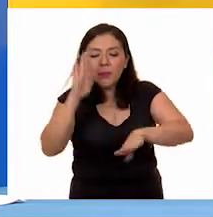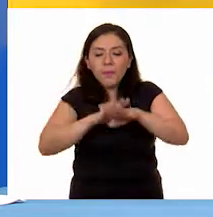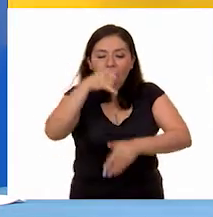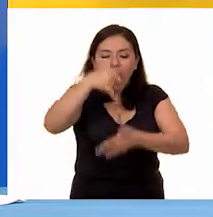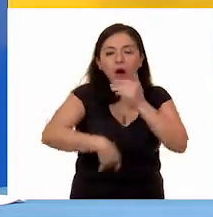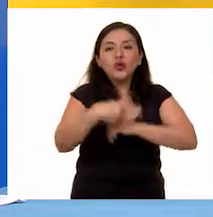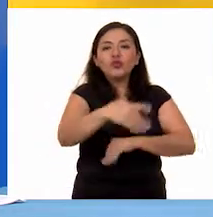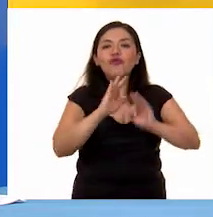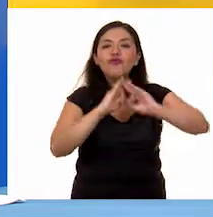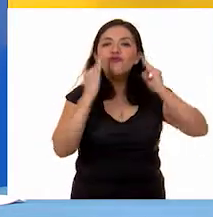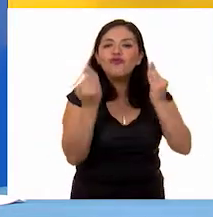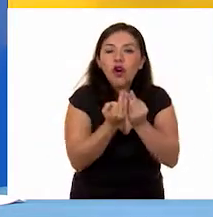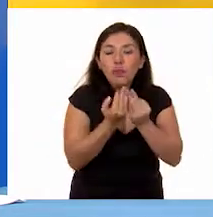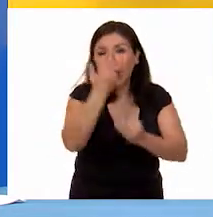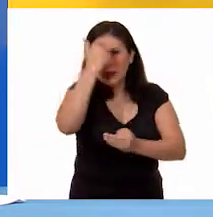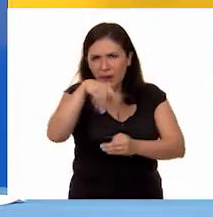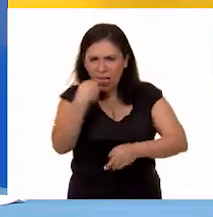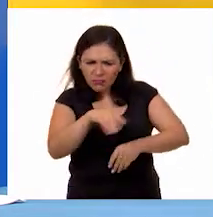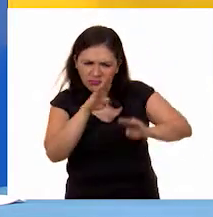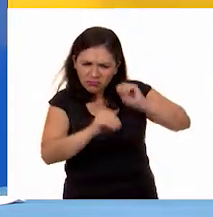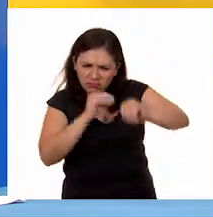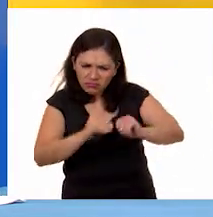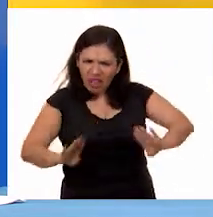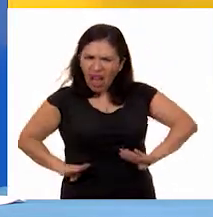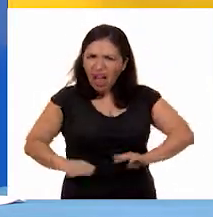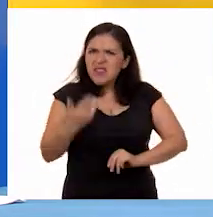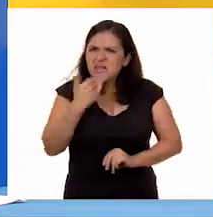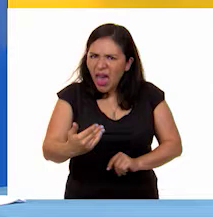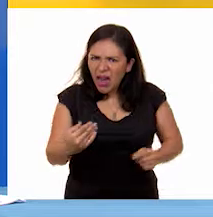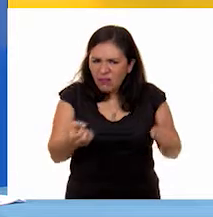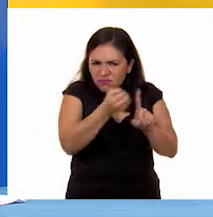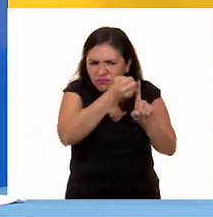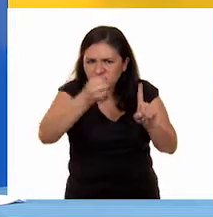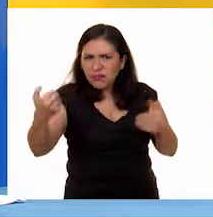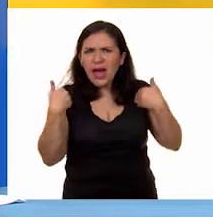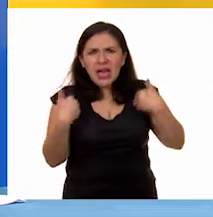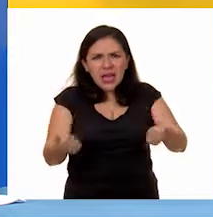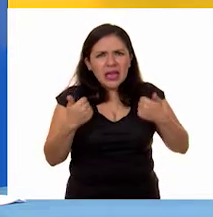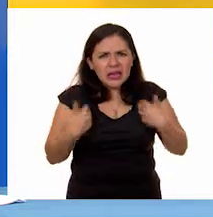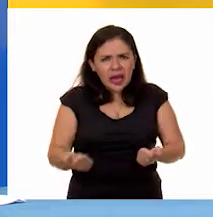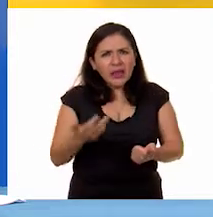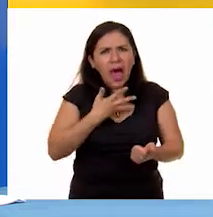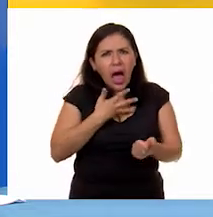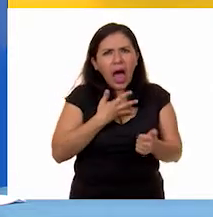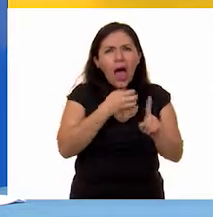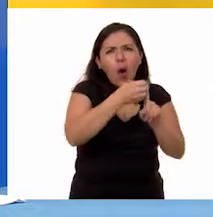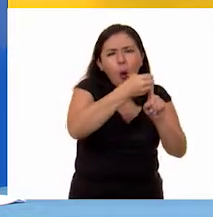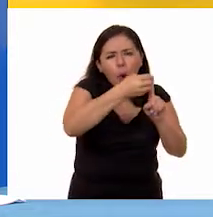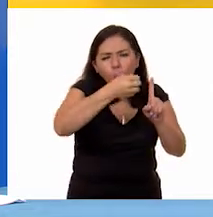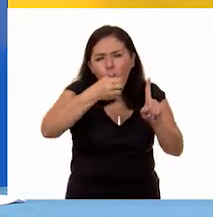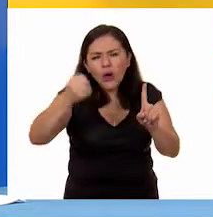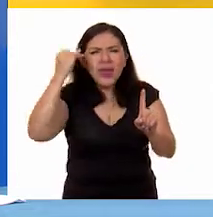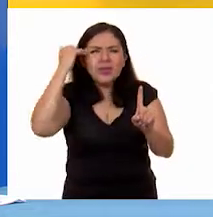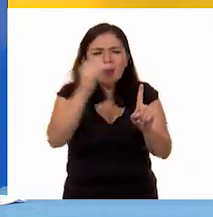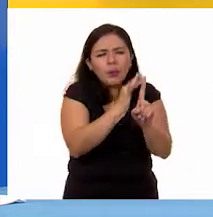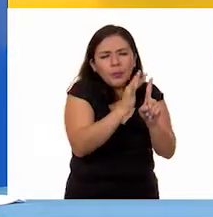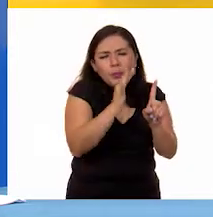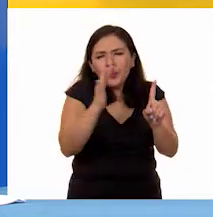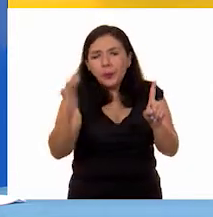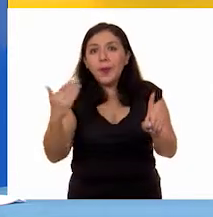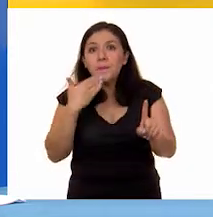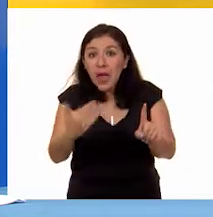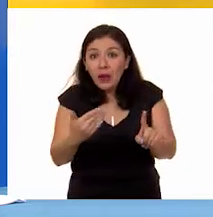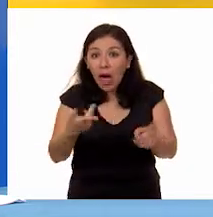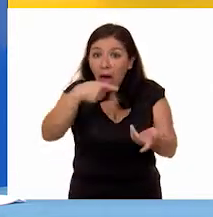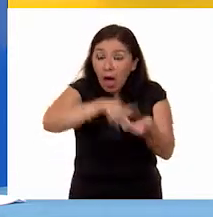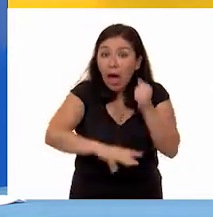la forma, saber si la estructura es coherente, es decir, si existe un desarrollo lógico del texto, si cada